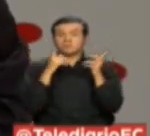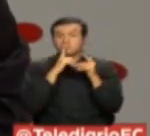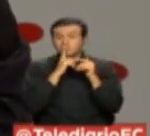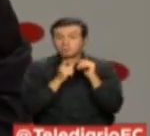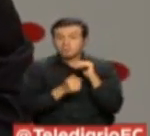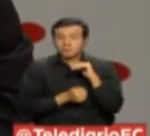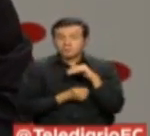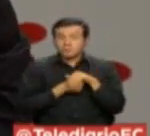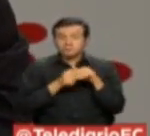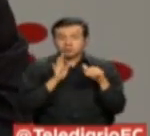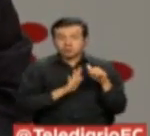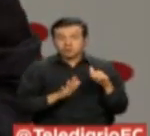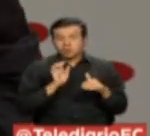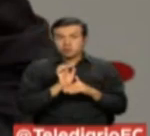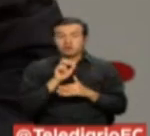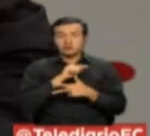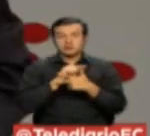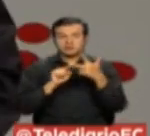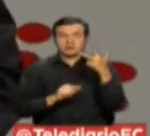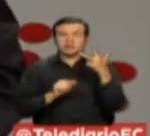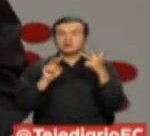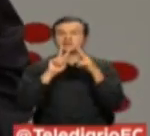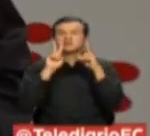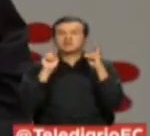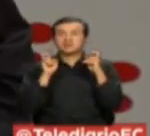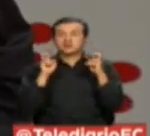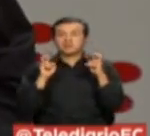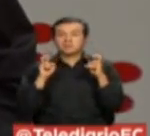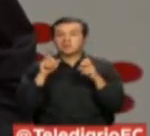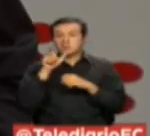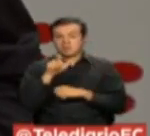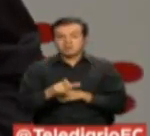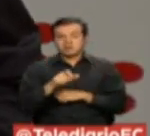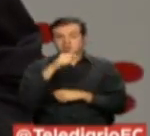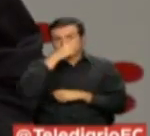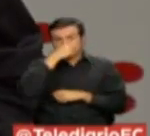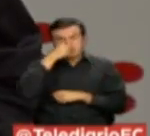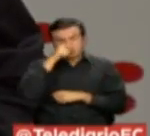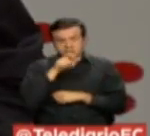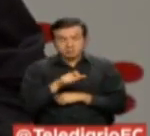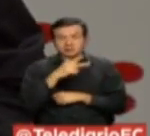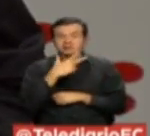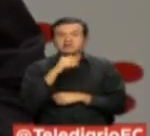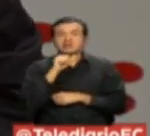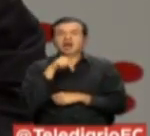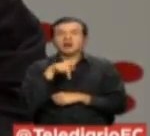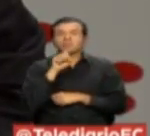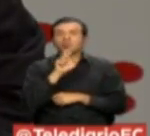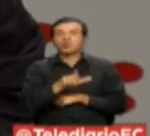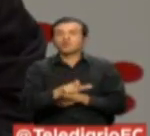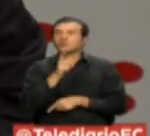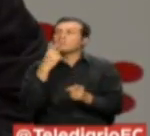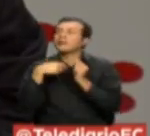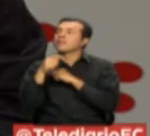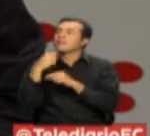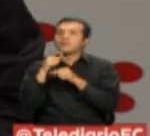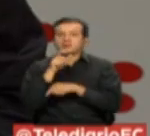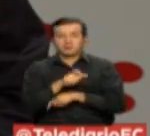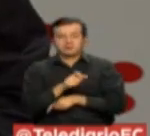el Ecuador. Tres de ellas estarían ligadas al narcotraficante Joaquín Guzmán Loera, el Chapo